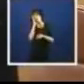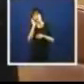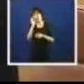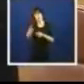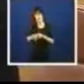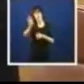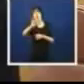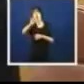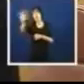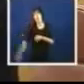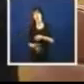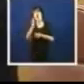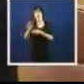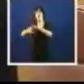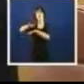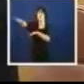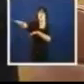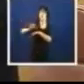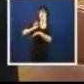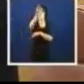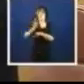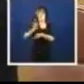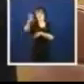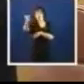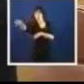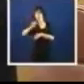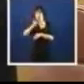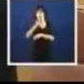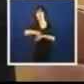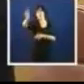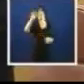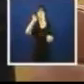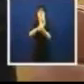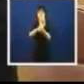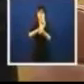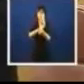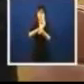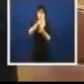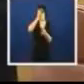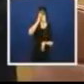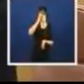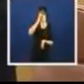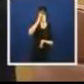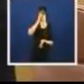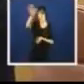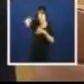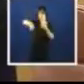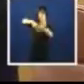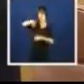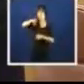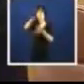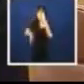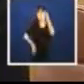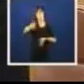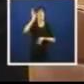de gabinete polo señor Conde Roa e que agora está en prisión preventiva imputado por distintos delitos de